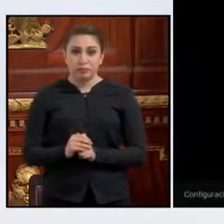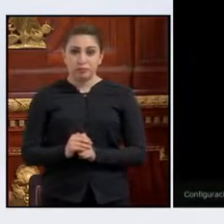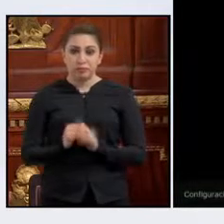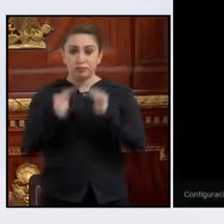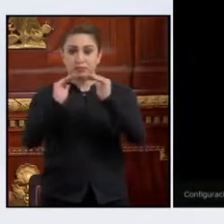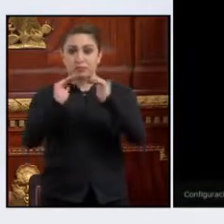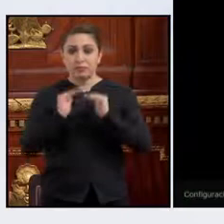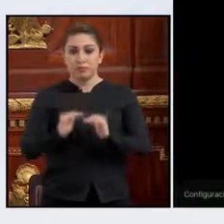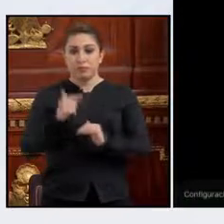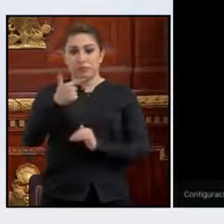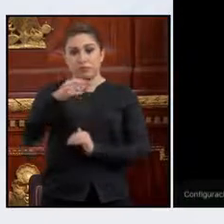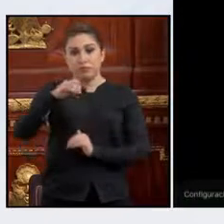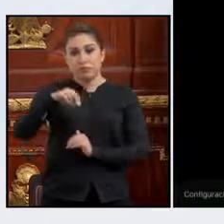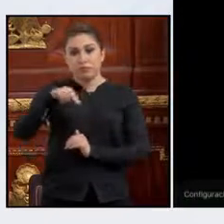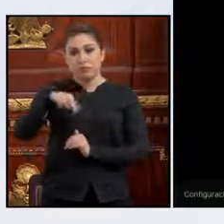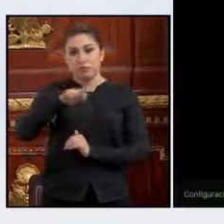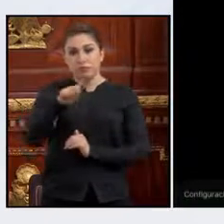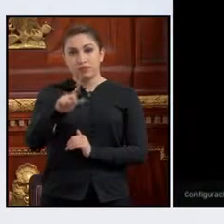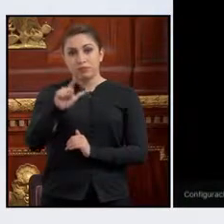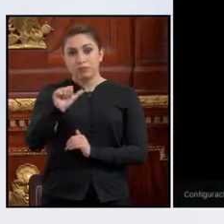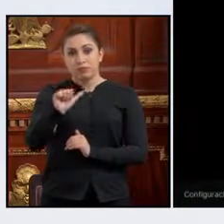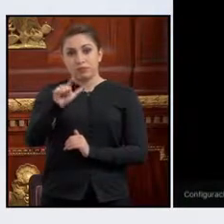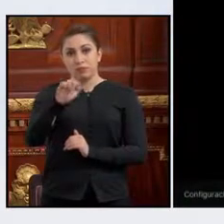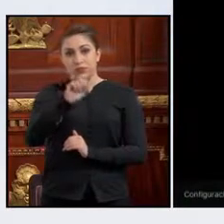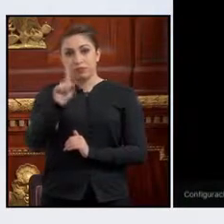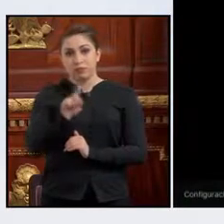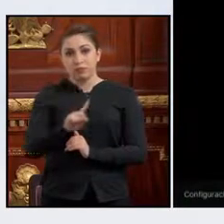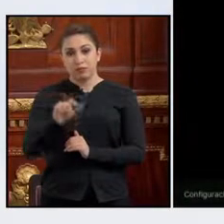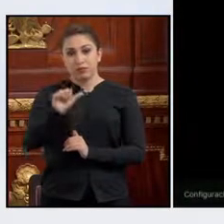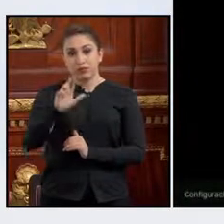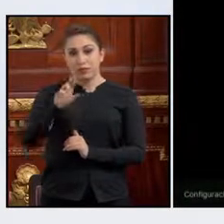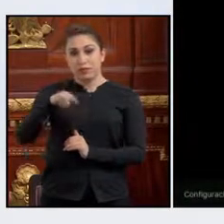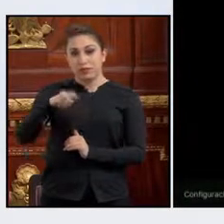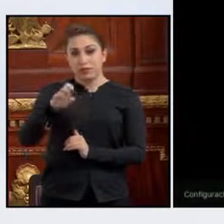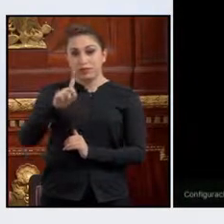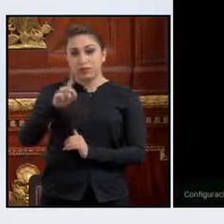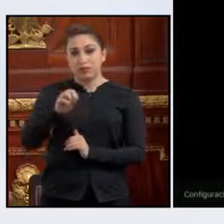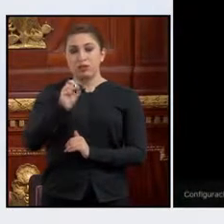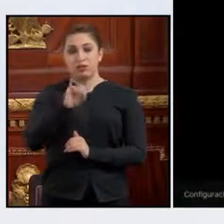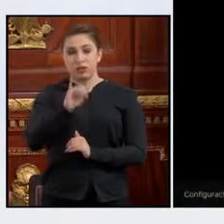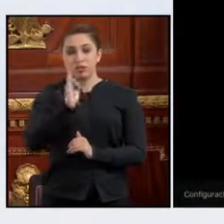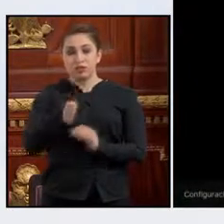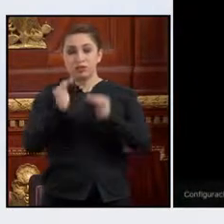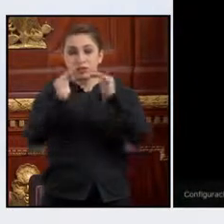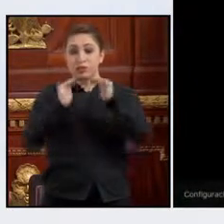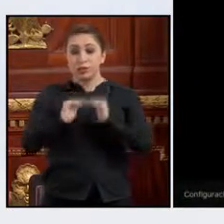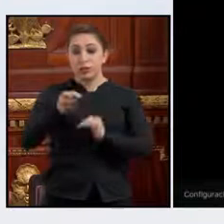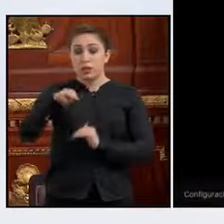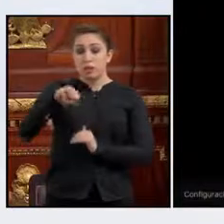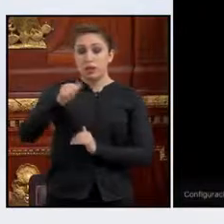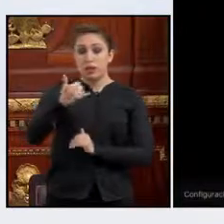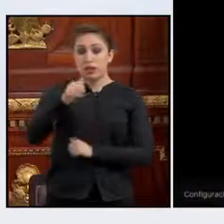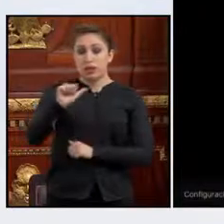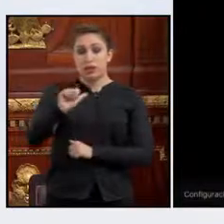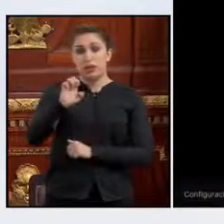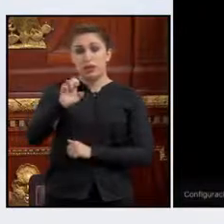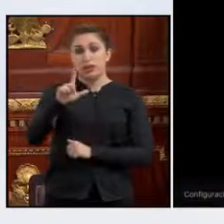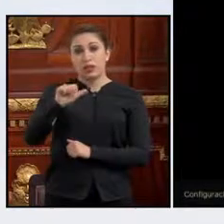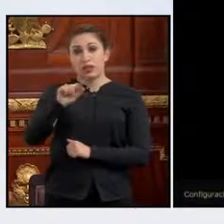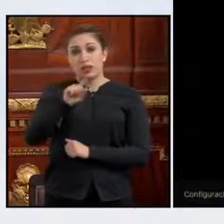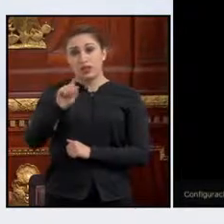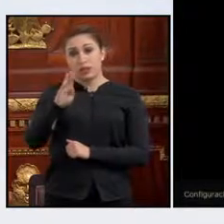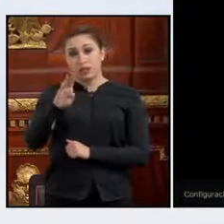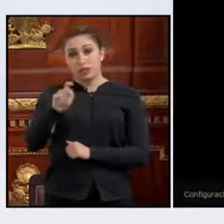González Casio Armando Tonatiu. Tonatiu González, en pro. Guerrero Maya Janet Elizabeth. Janet Guerrero, a